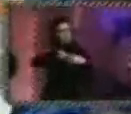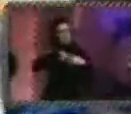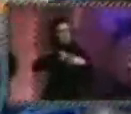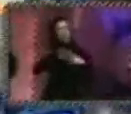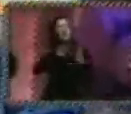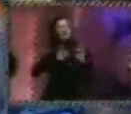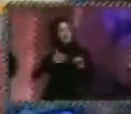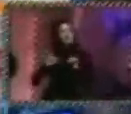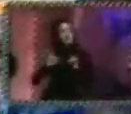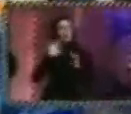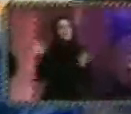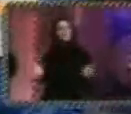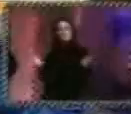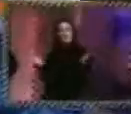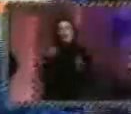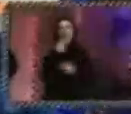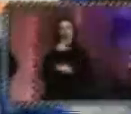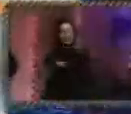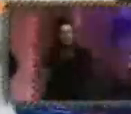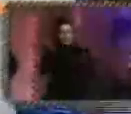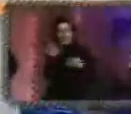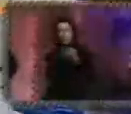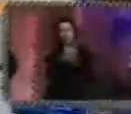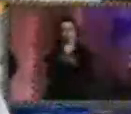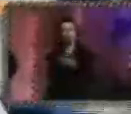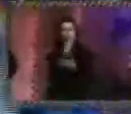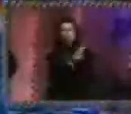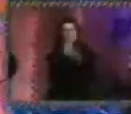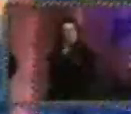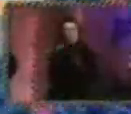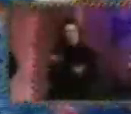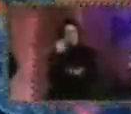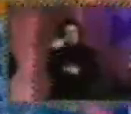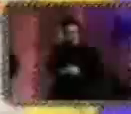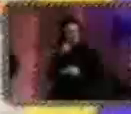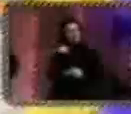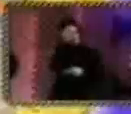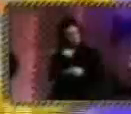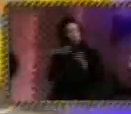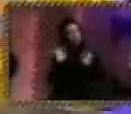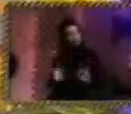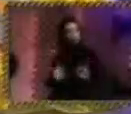las canteras, todo. Somos mariquita, ¿y qué? ¿Y qué importa eso? Soy como soy.